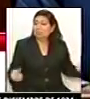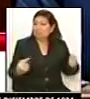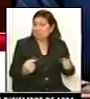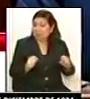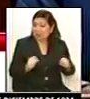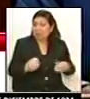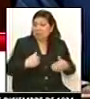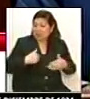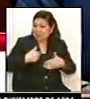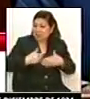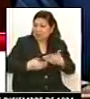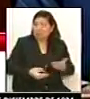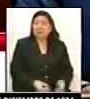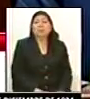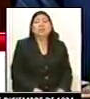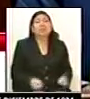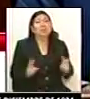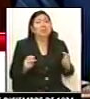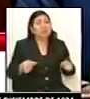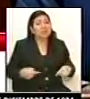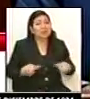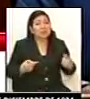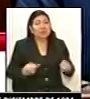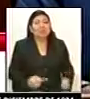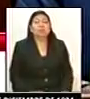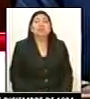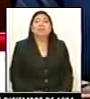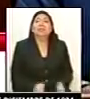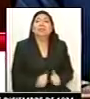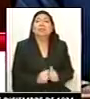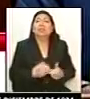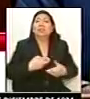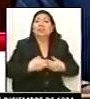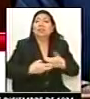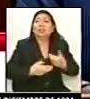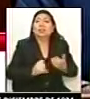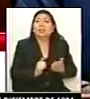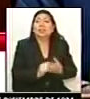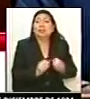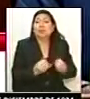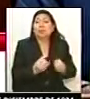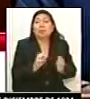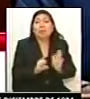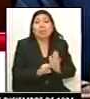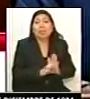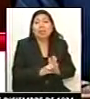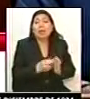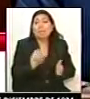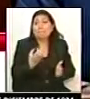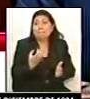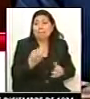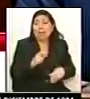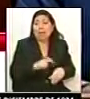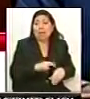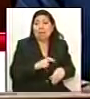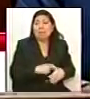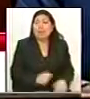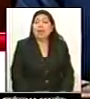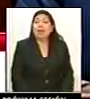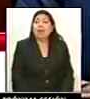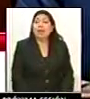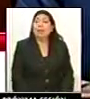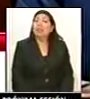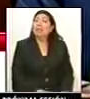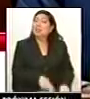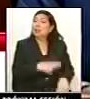se genera un tema competitivo desleal con los productores, como es en el caso de la papa y otros tubérculos, que son